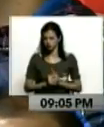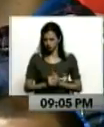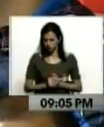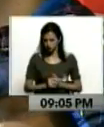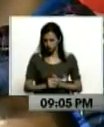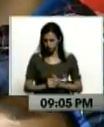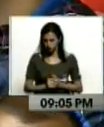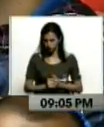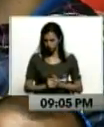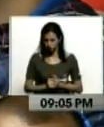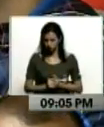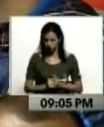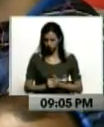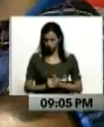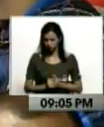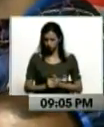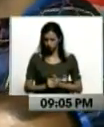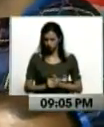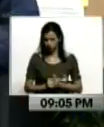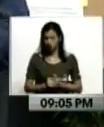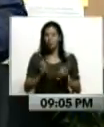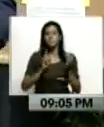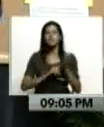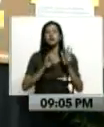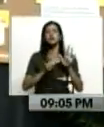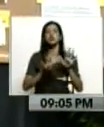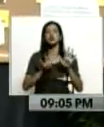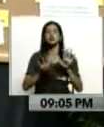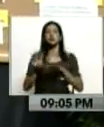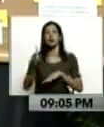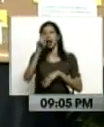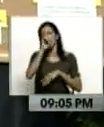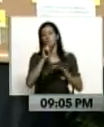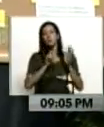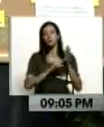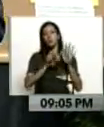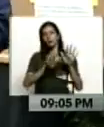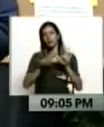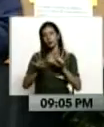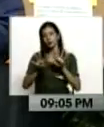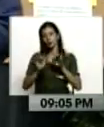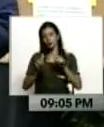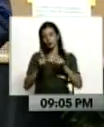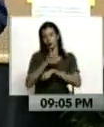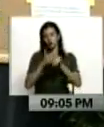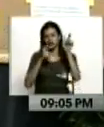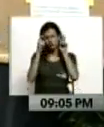verdad cuánto no no en el 99